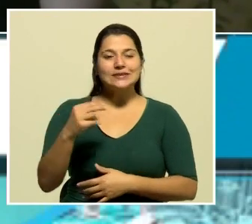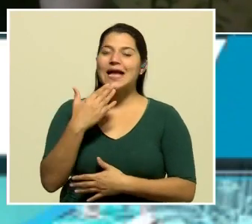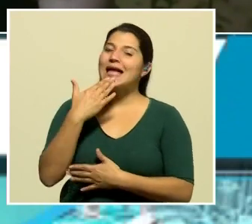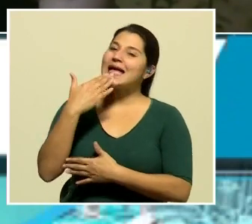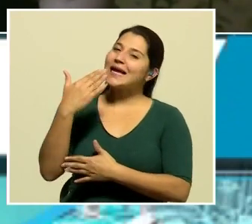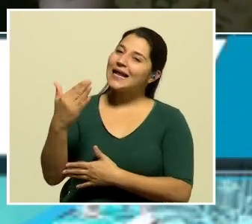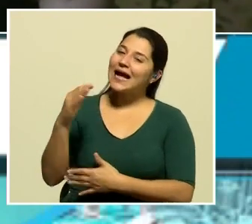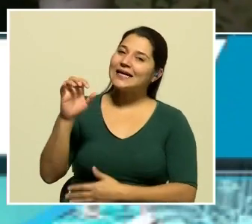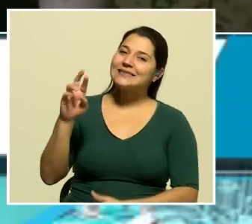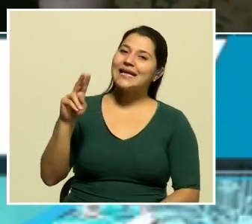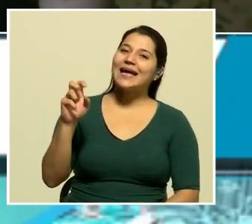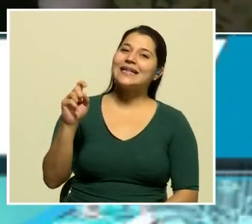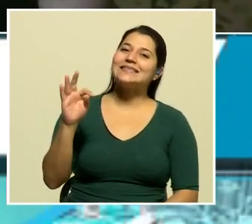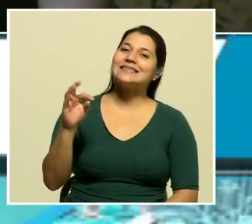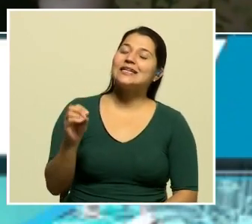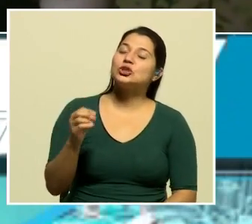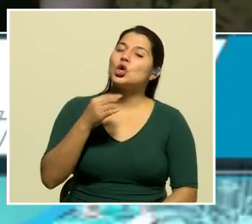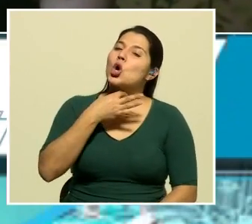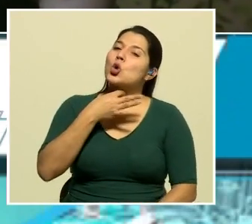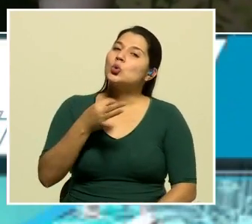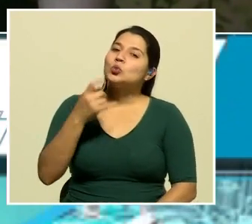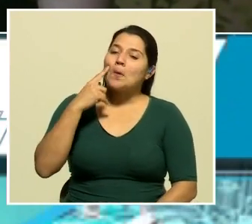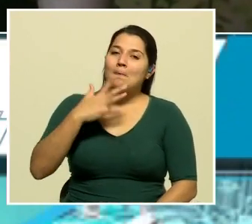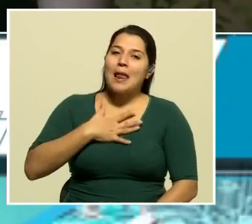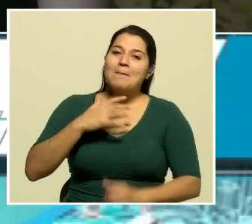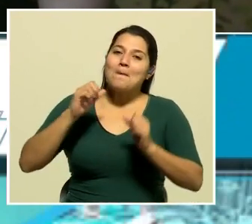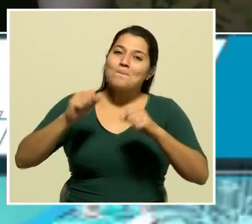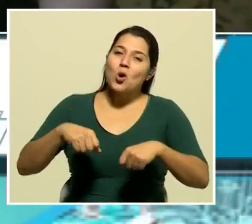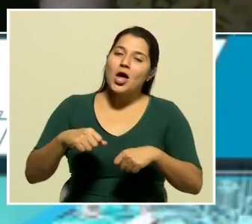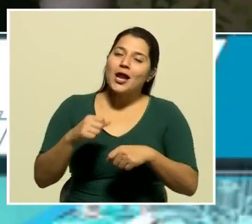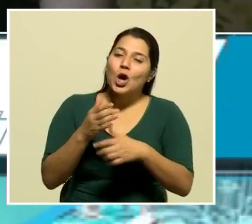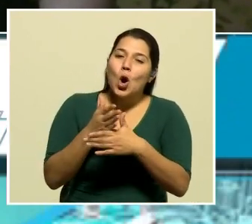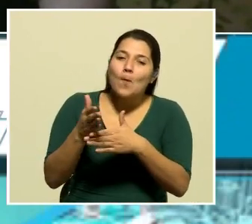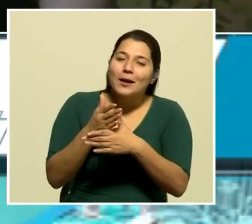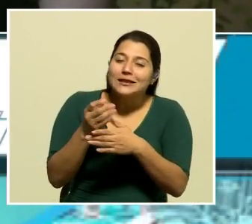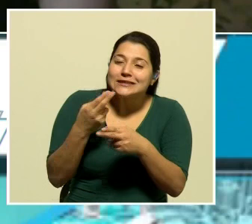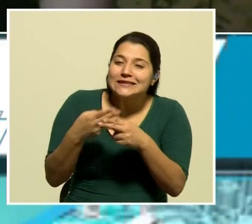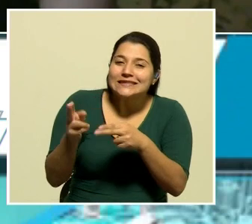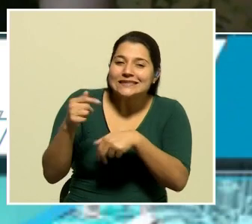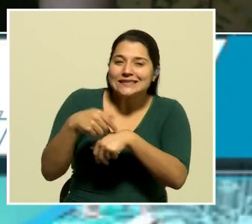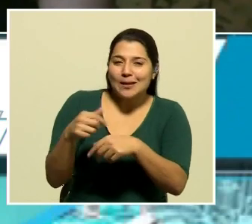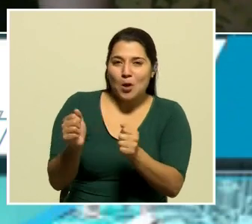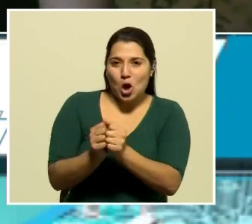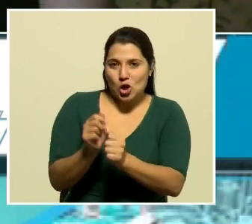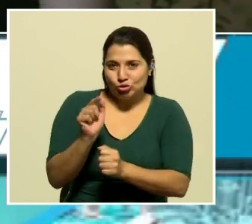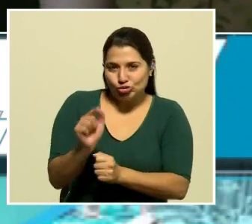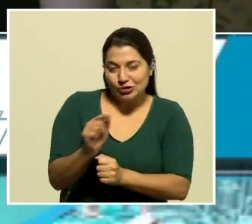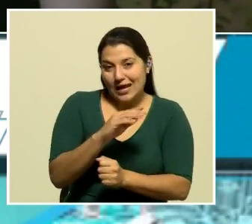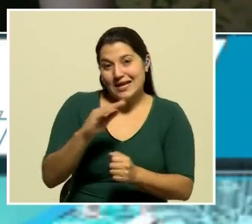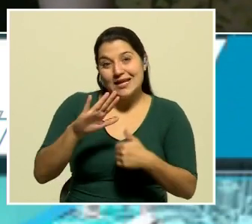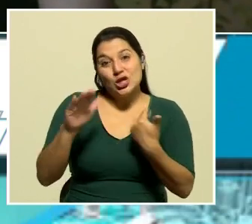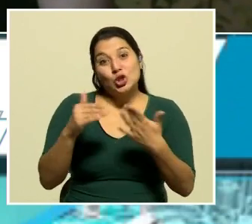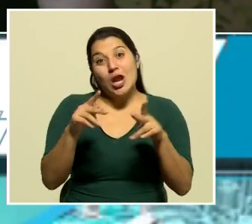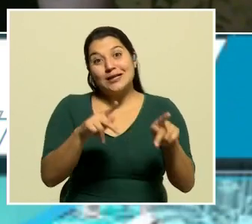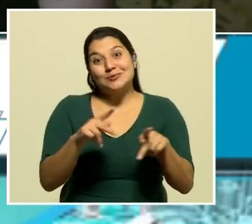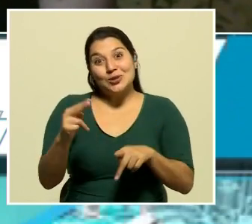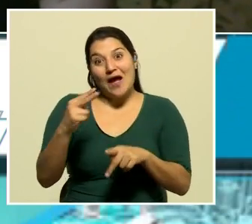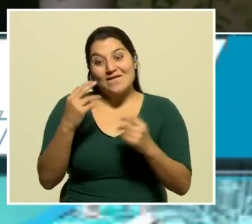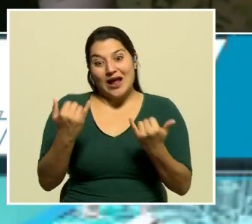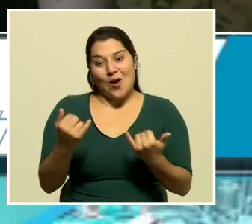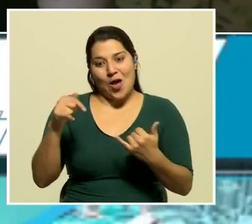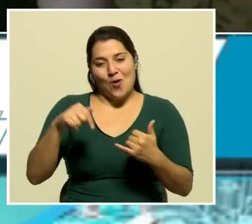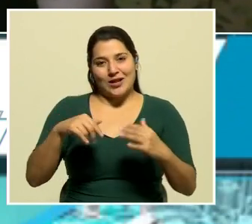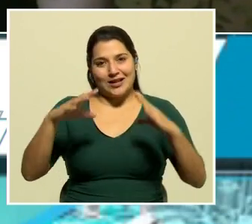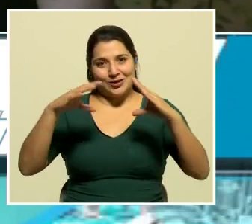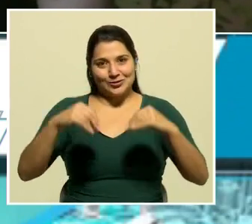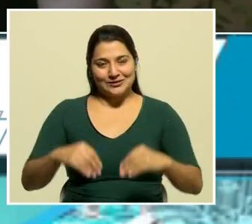Gracias, Ernesto. Es un honor para mí compartir un ratito con usted y con la gente que nos está acompañando hoy en la